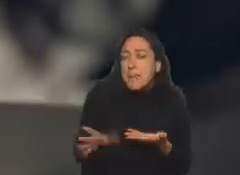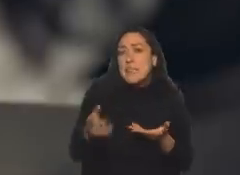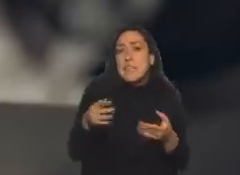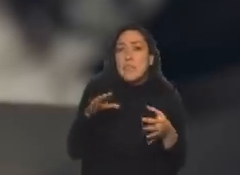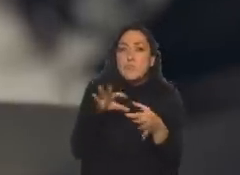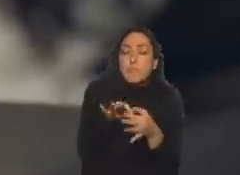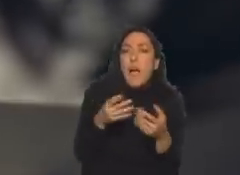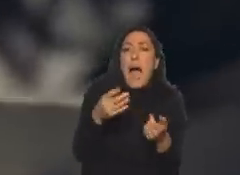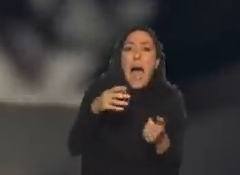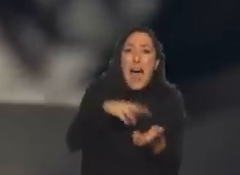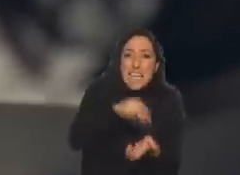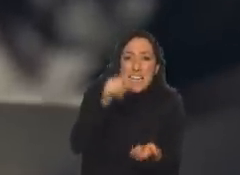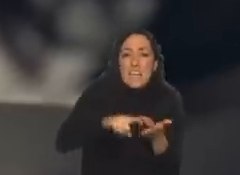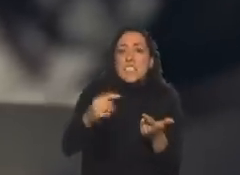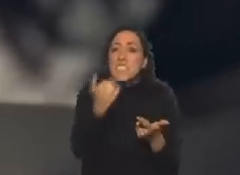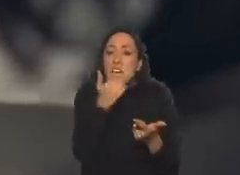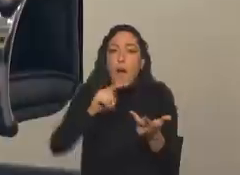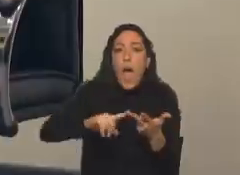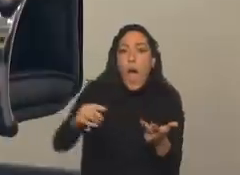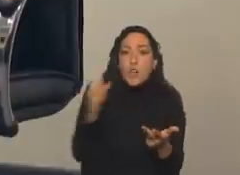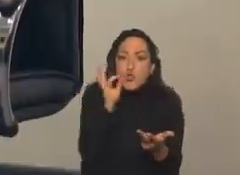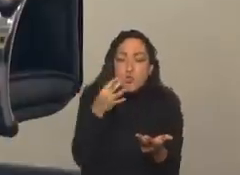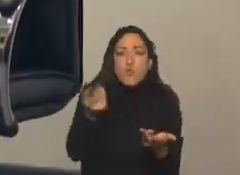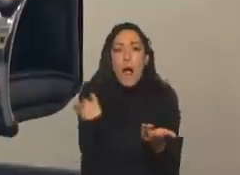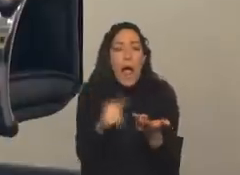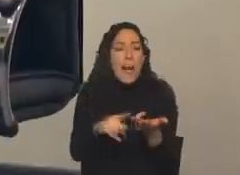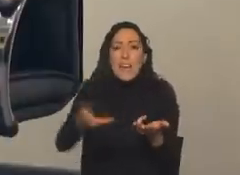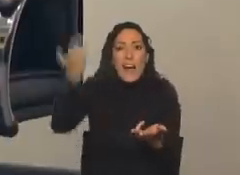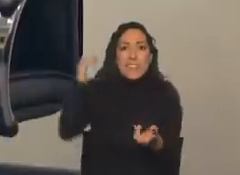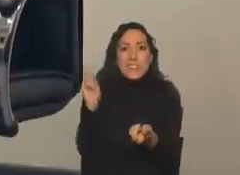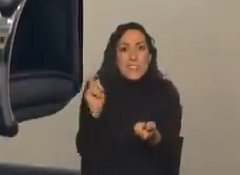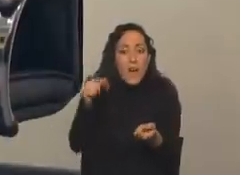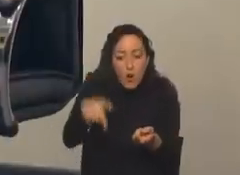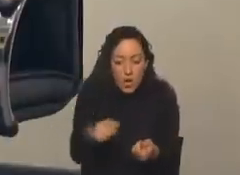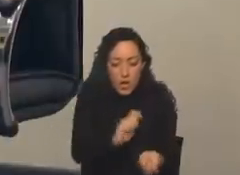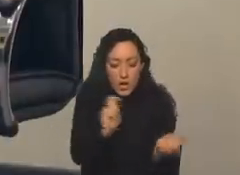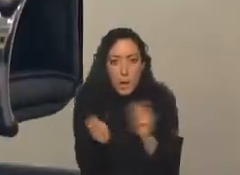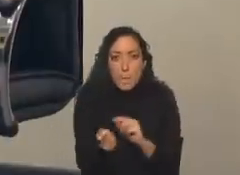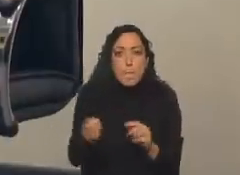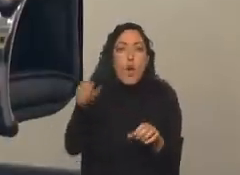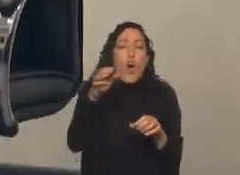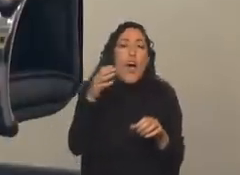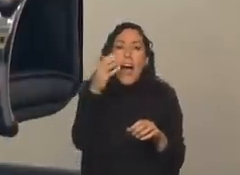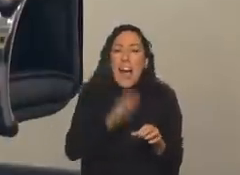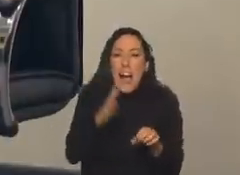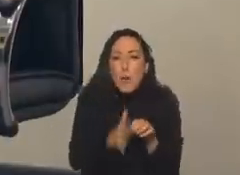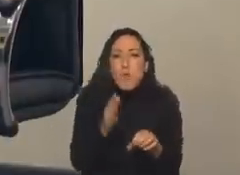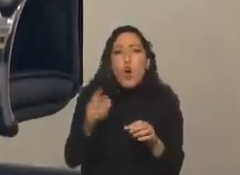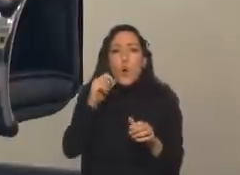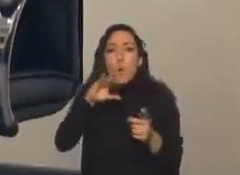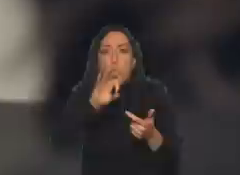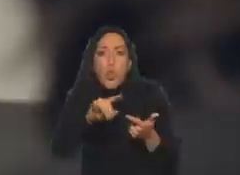con las harinas, las hierbas, el azúcar. Cambió porque no se llevan un jamón crudo ni soñar, un queso de alta